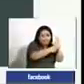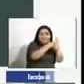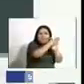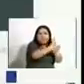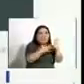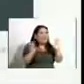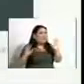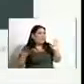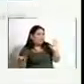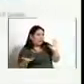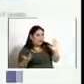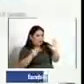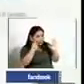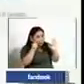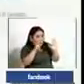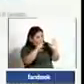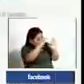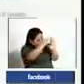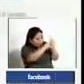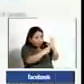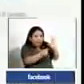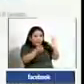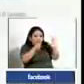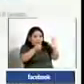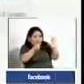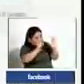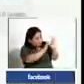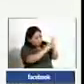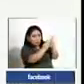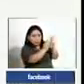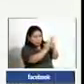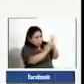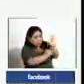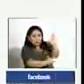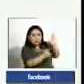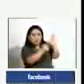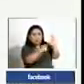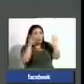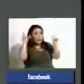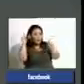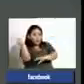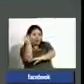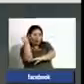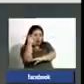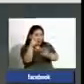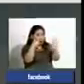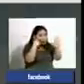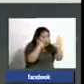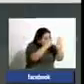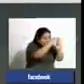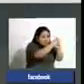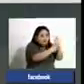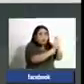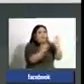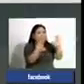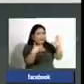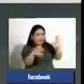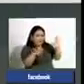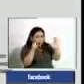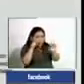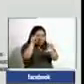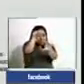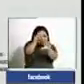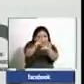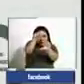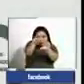aparece pues el despliegue del dato que tiene que ver pues con la emergencia. Y les repetimos, ahí los datos están ya graficados